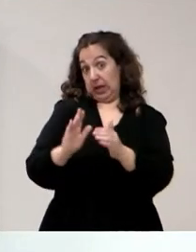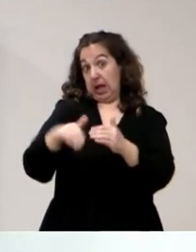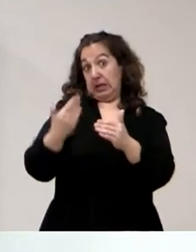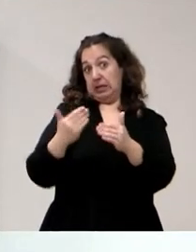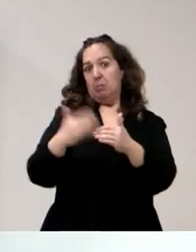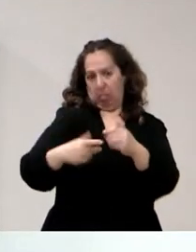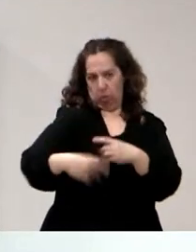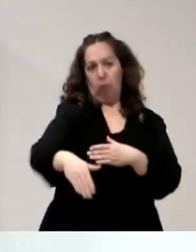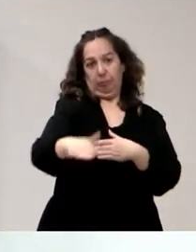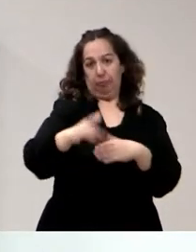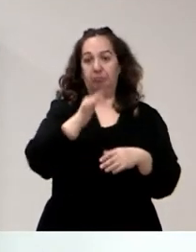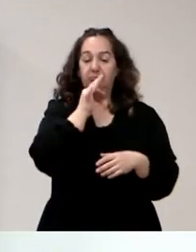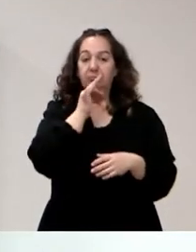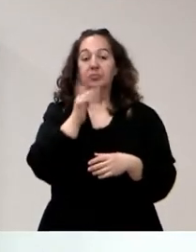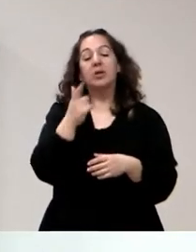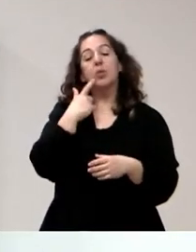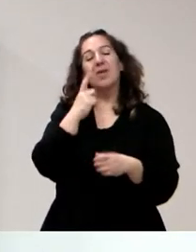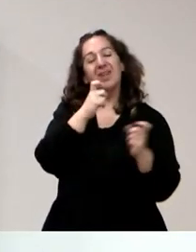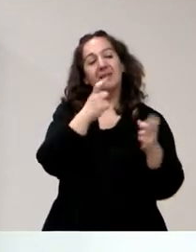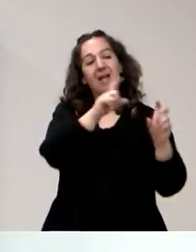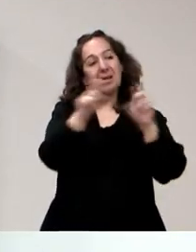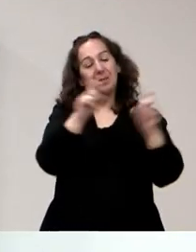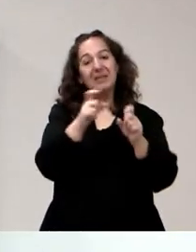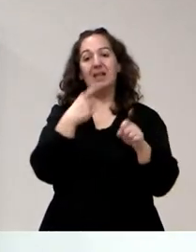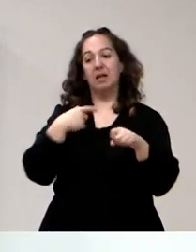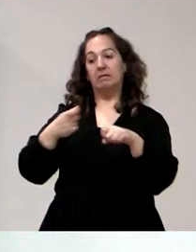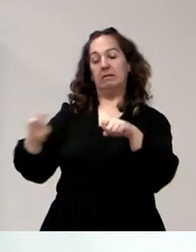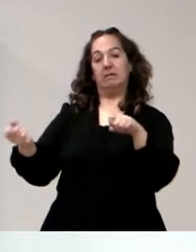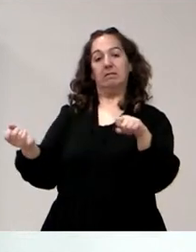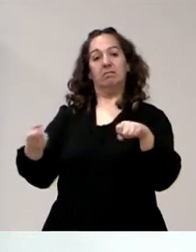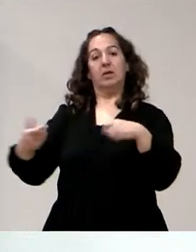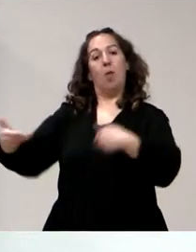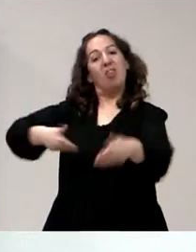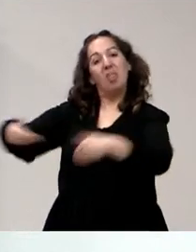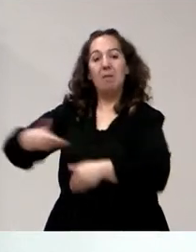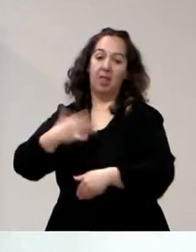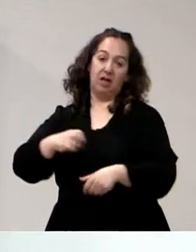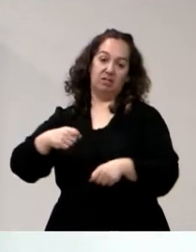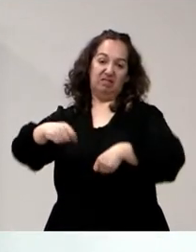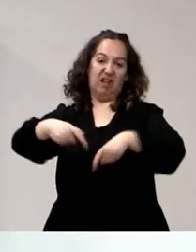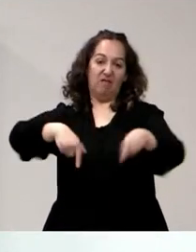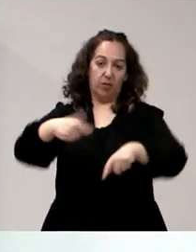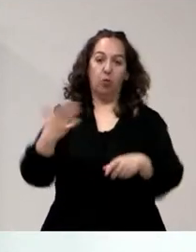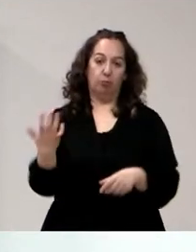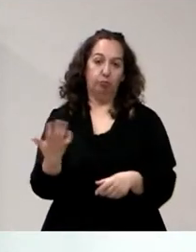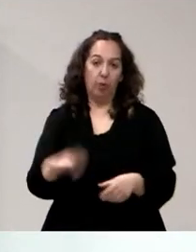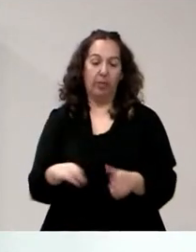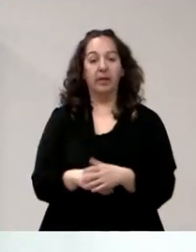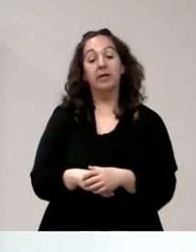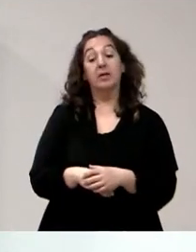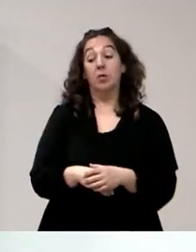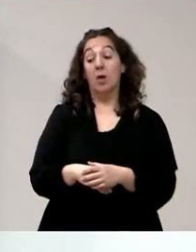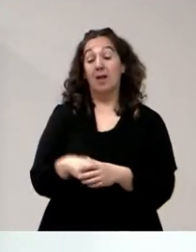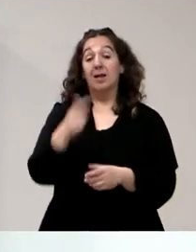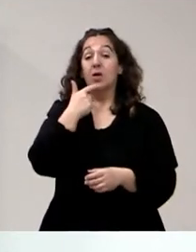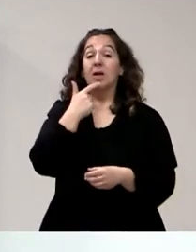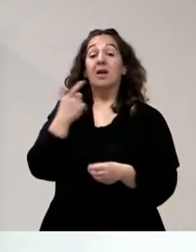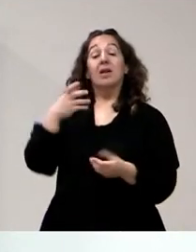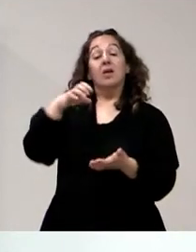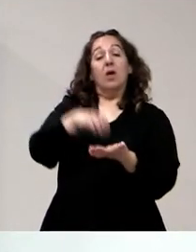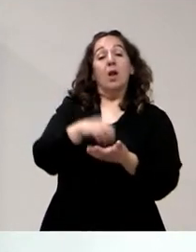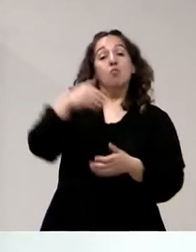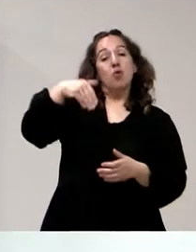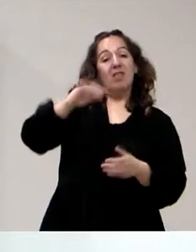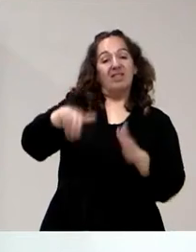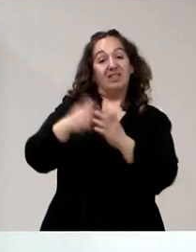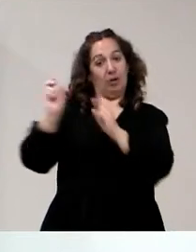necesitamos que haya una empresa que genere suficiente que genere demanda eh Pues las terminales en este momento de muriedas y Torre